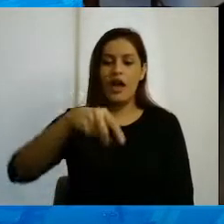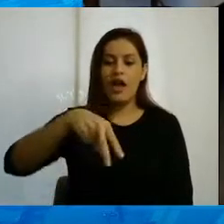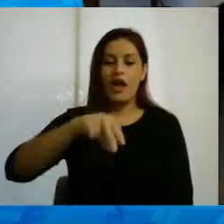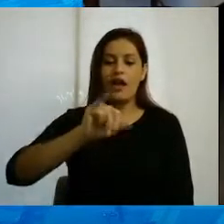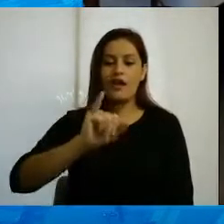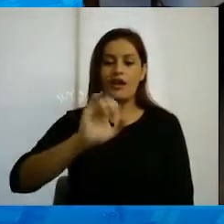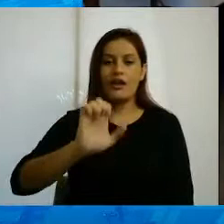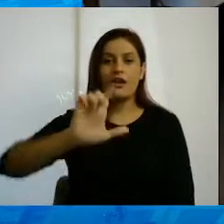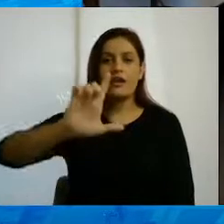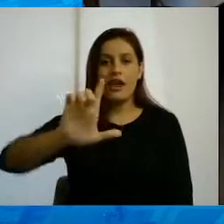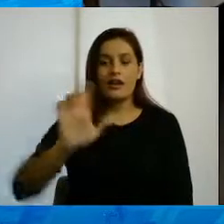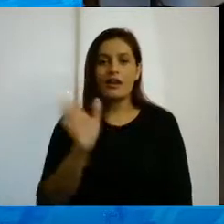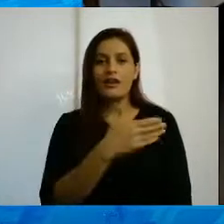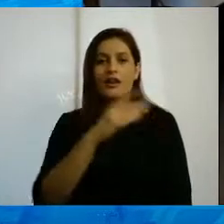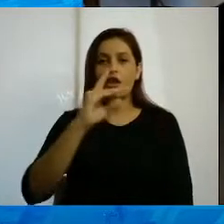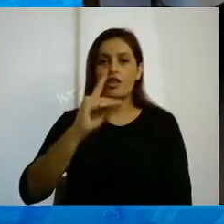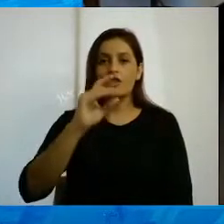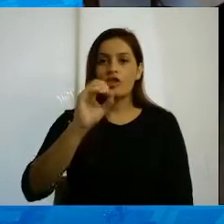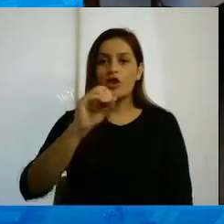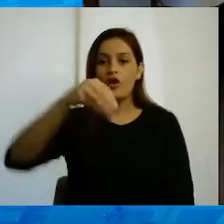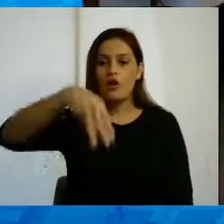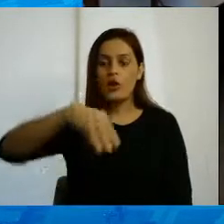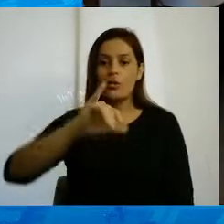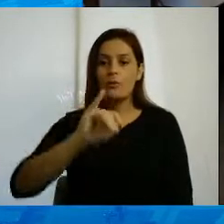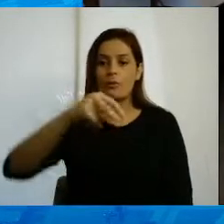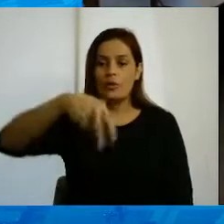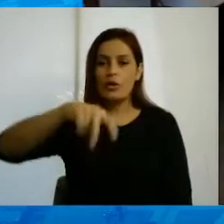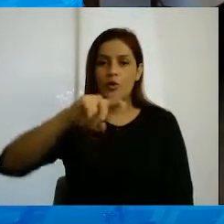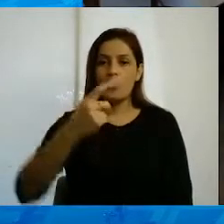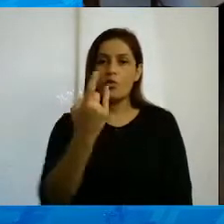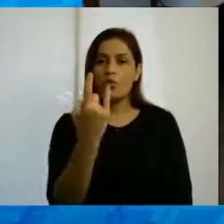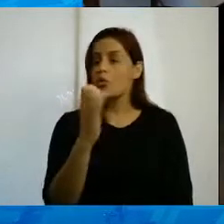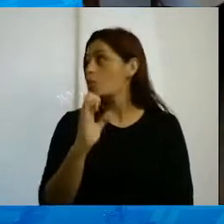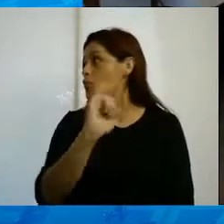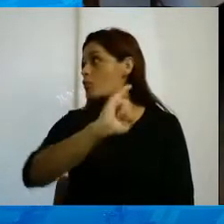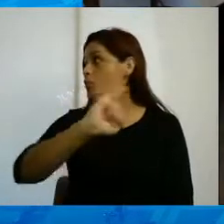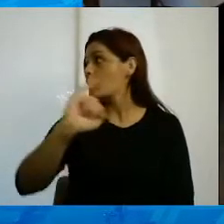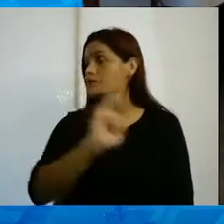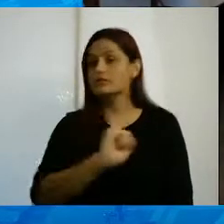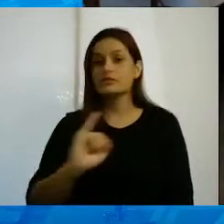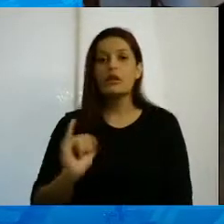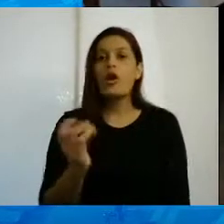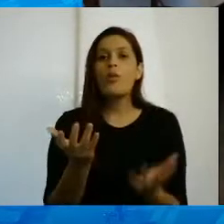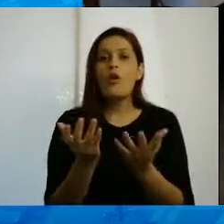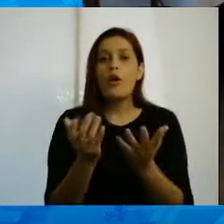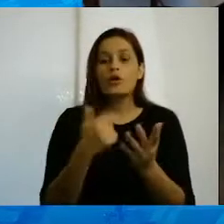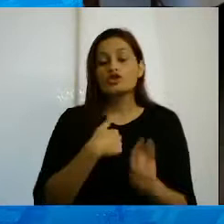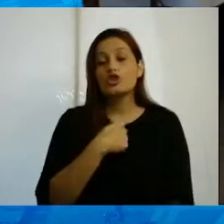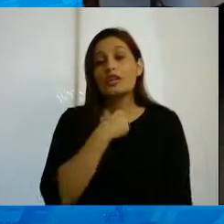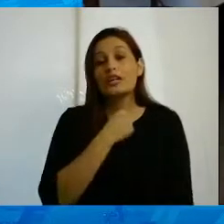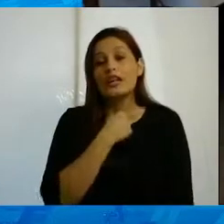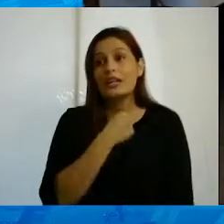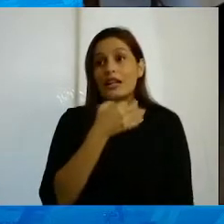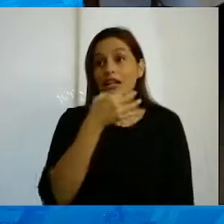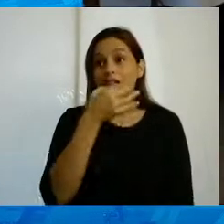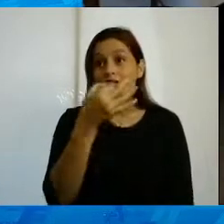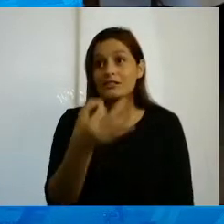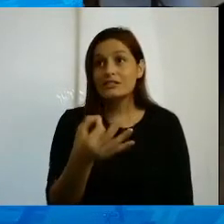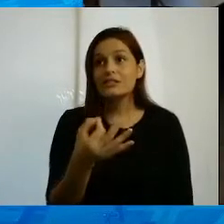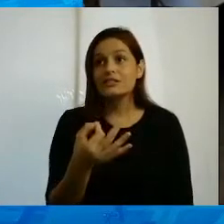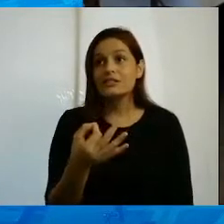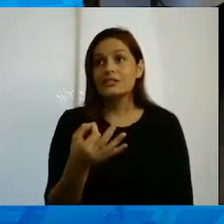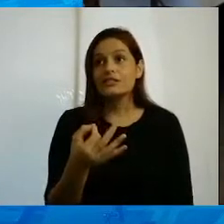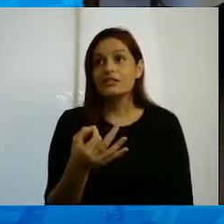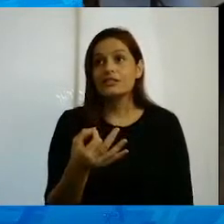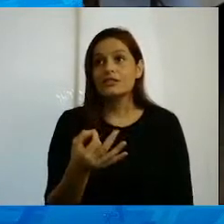dice la alcaldesa, no hubo reunión de trabajo, pero me gustaría, si es posible, que como no va a existir esta posibilidad, al parecer, de decir lo que